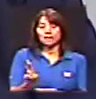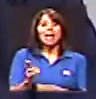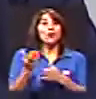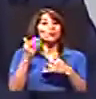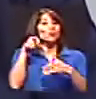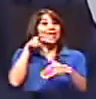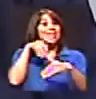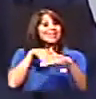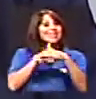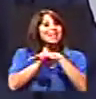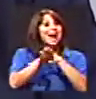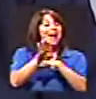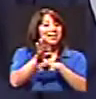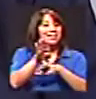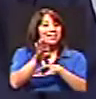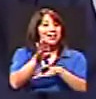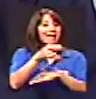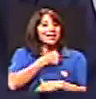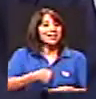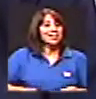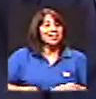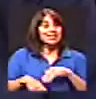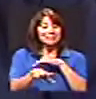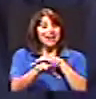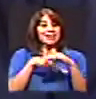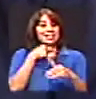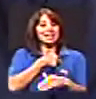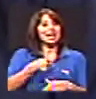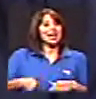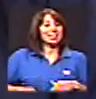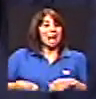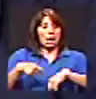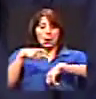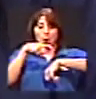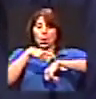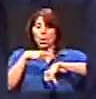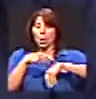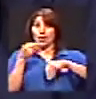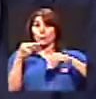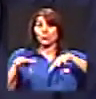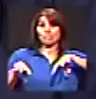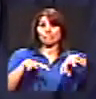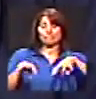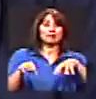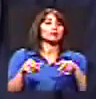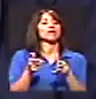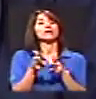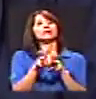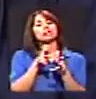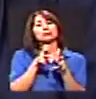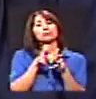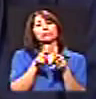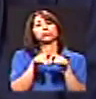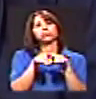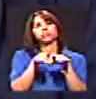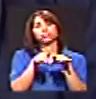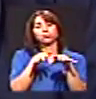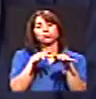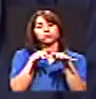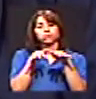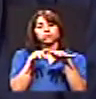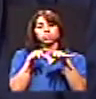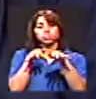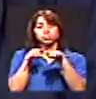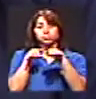horas picos es un calvario. Y efectivamente el tema de la infraestructura es uno de los que más nos